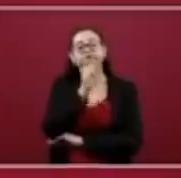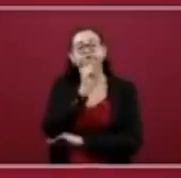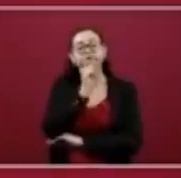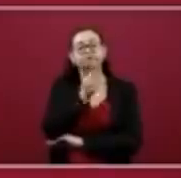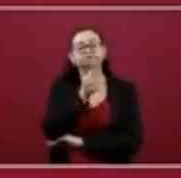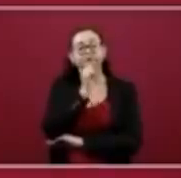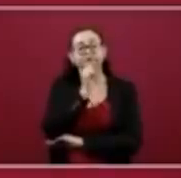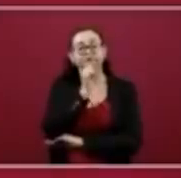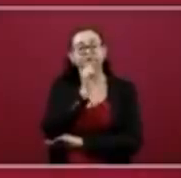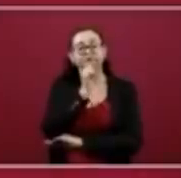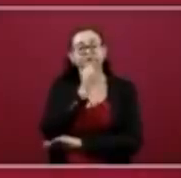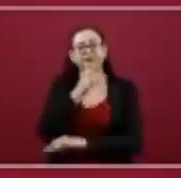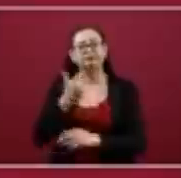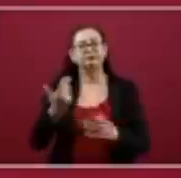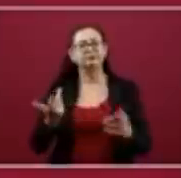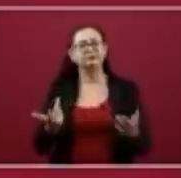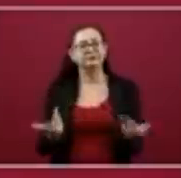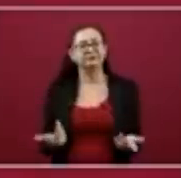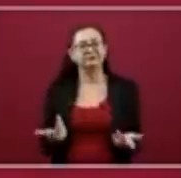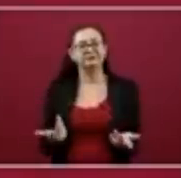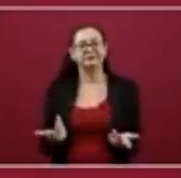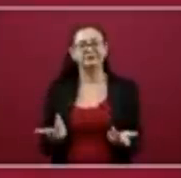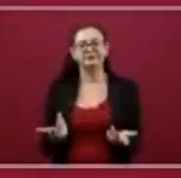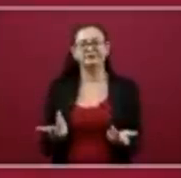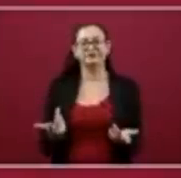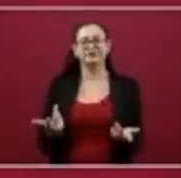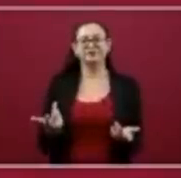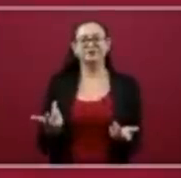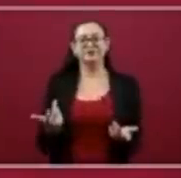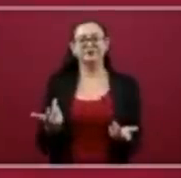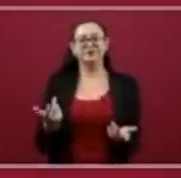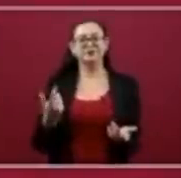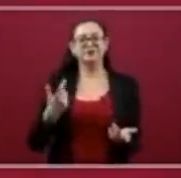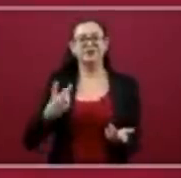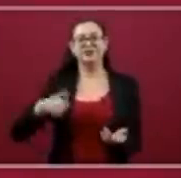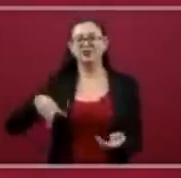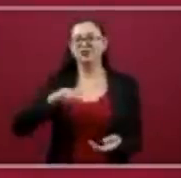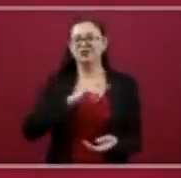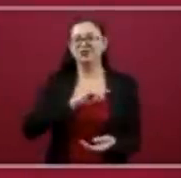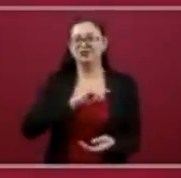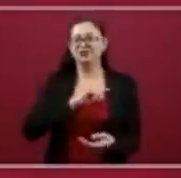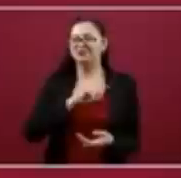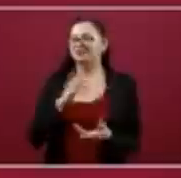Entonces, nosotros no podemos recibir esto